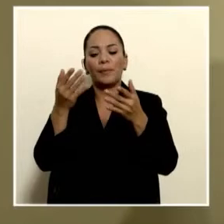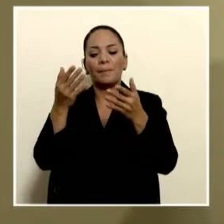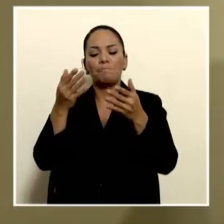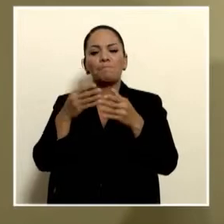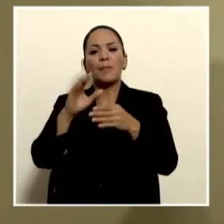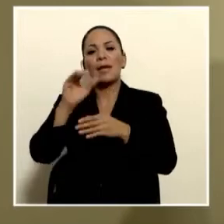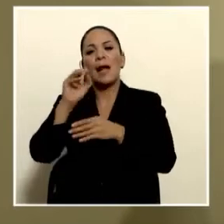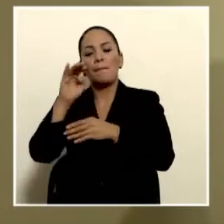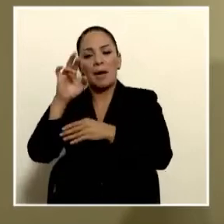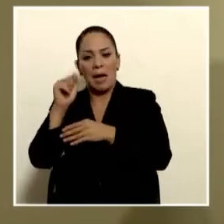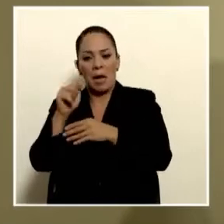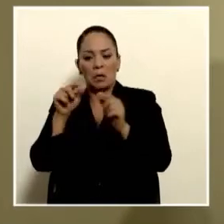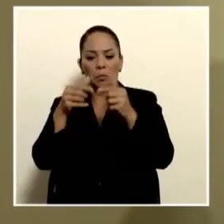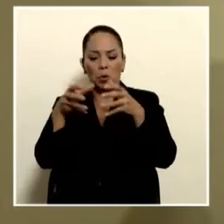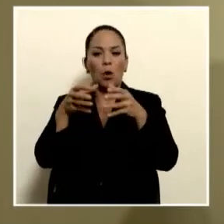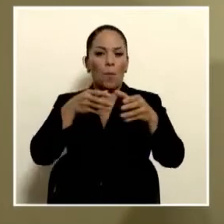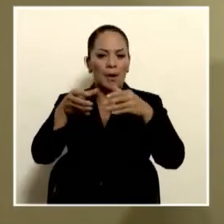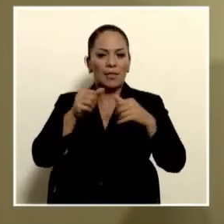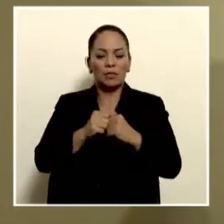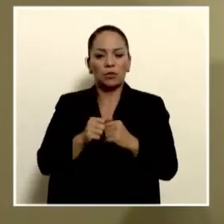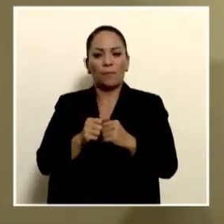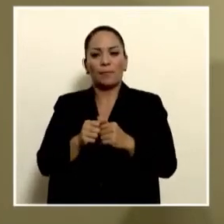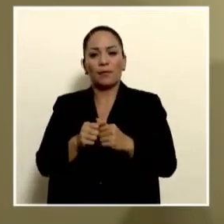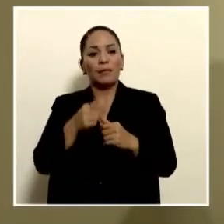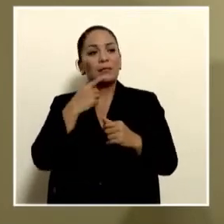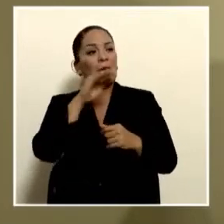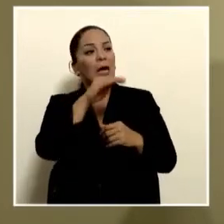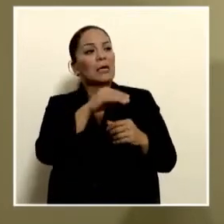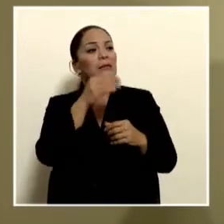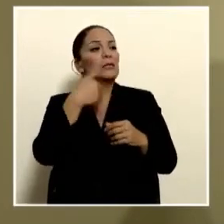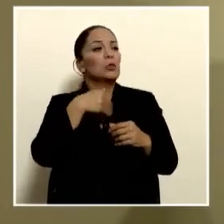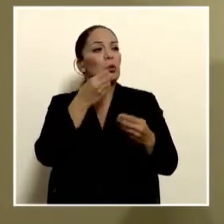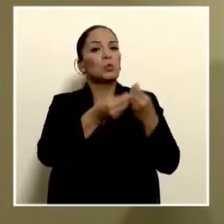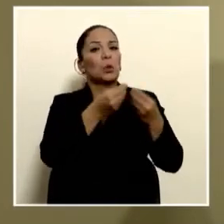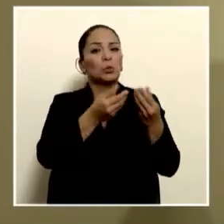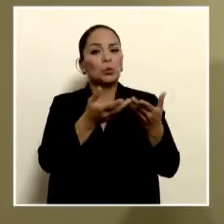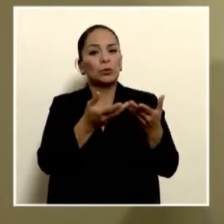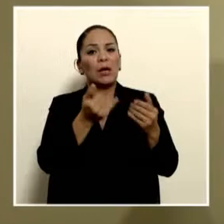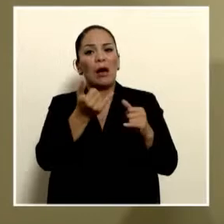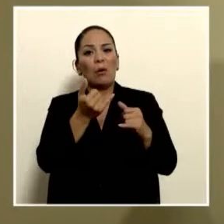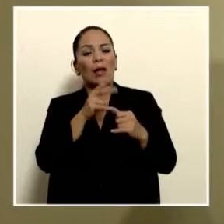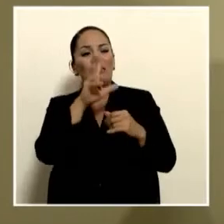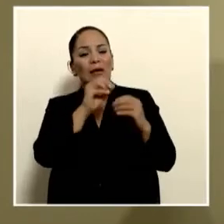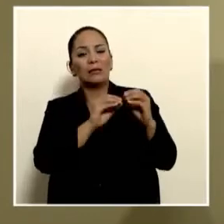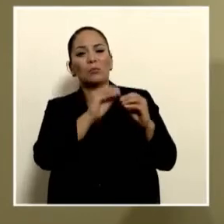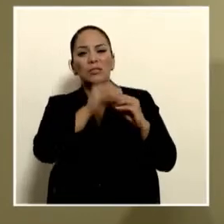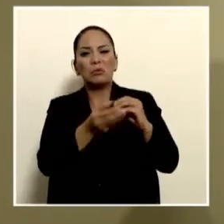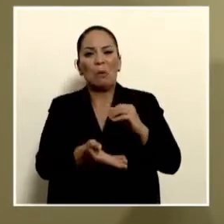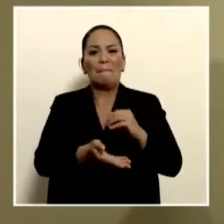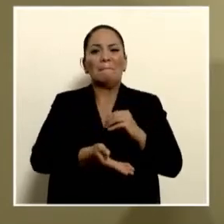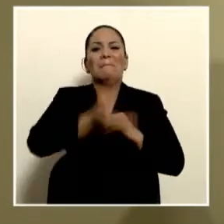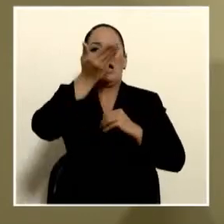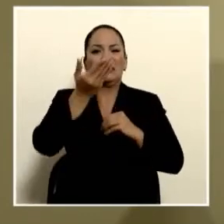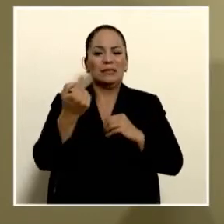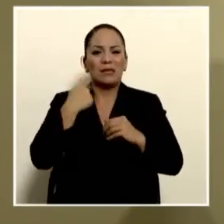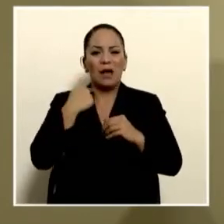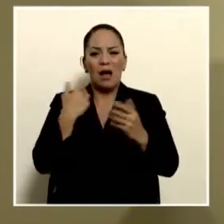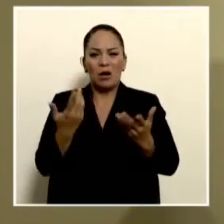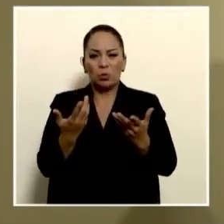la Cámara de Comercio. Los productos, señor presidente, están costando 30% más de lo